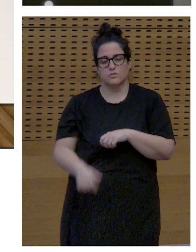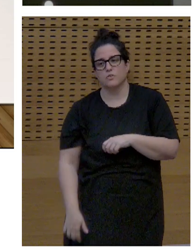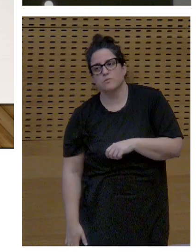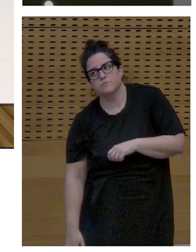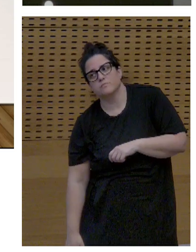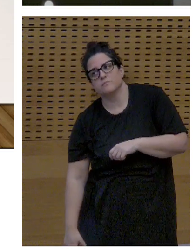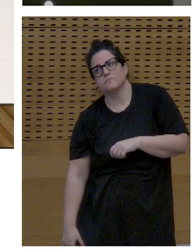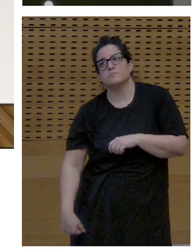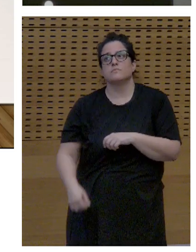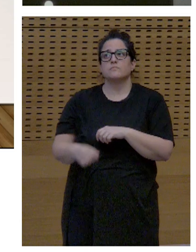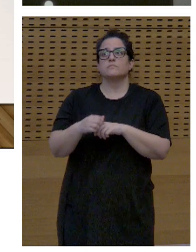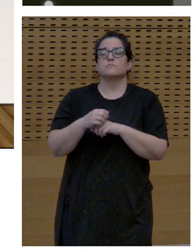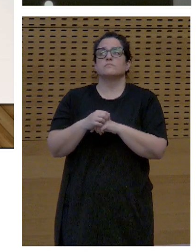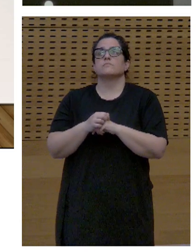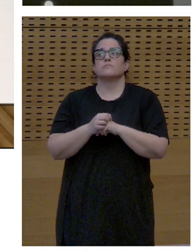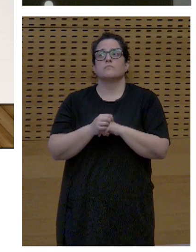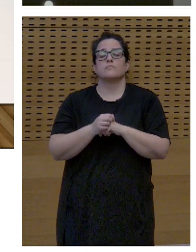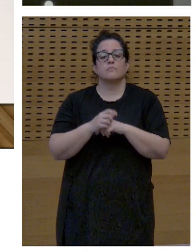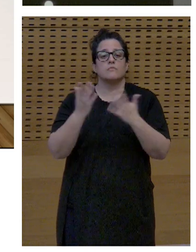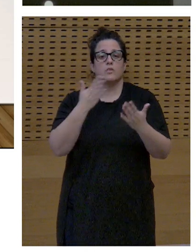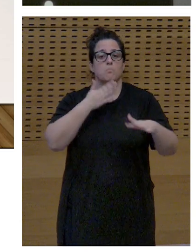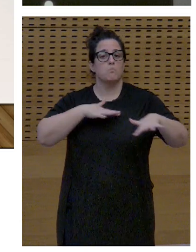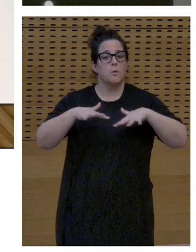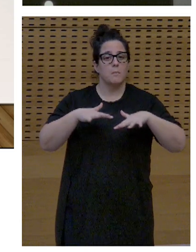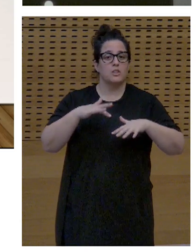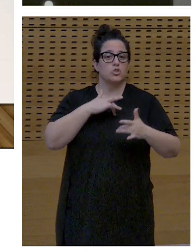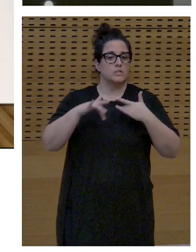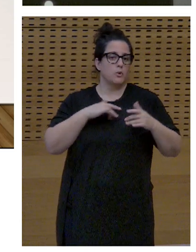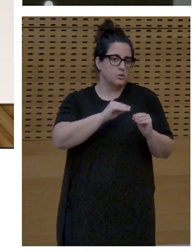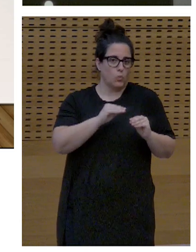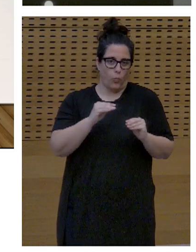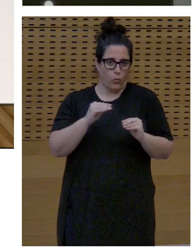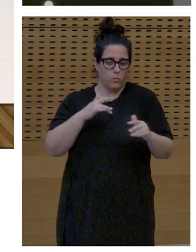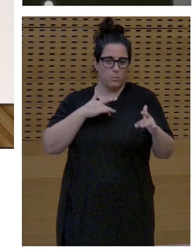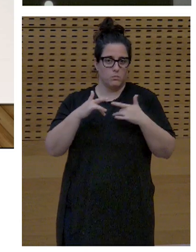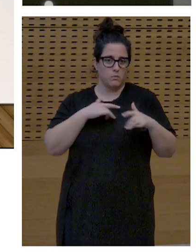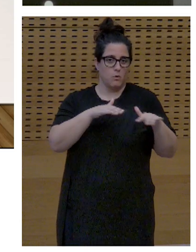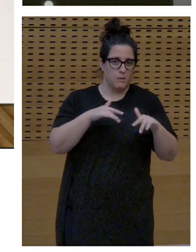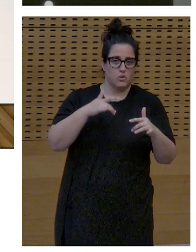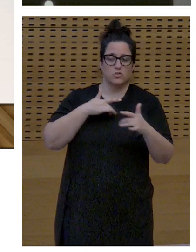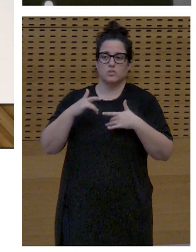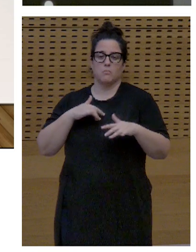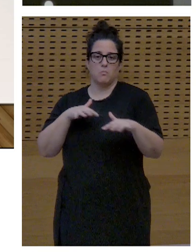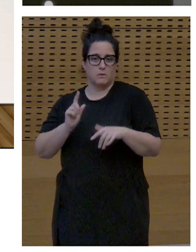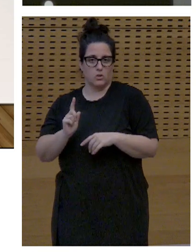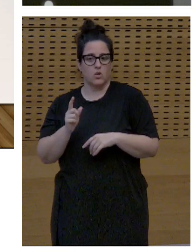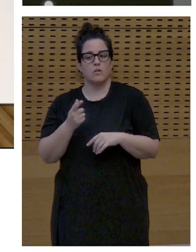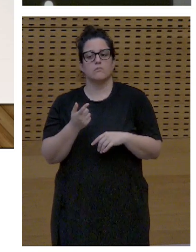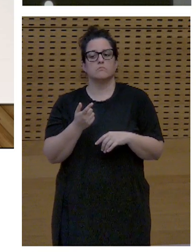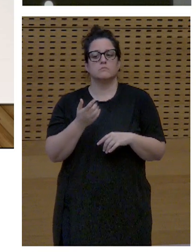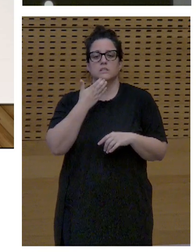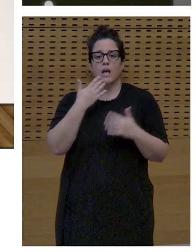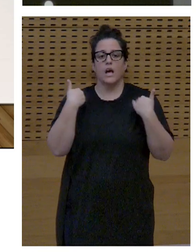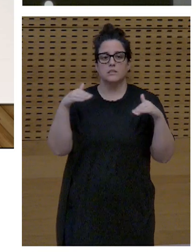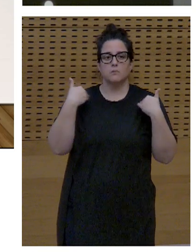que podían tener en el movimiento y en los síntomas de no movimiento, comparando una actividad